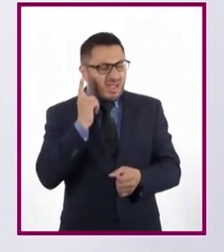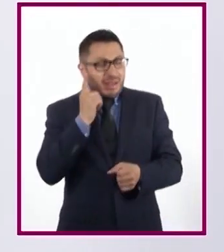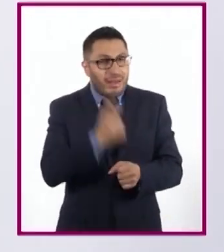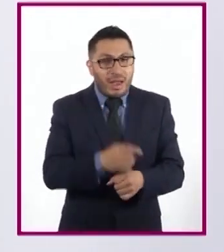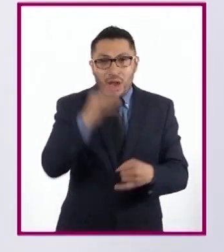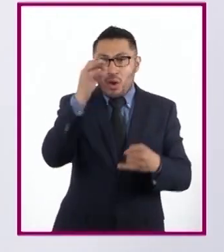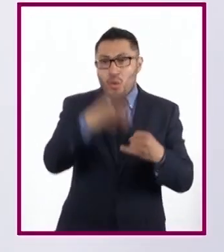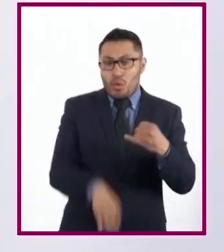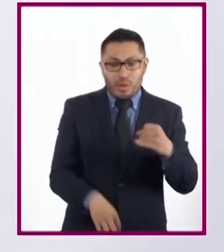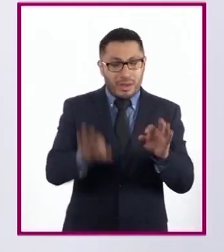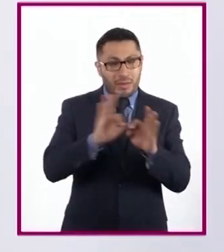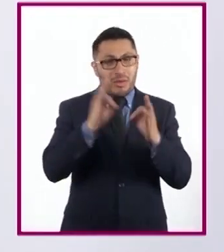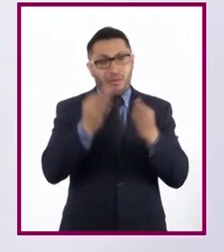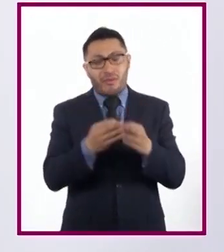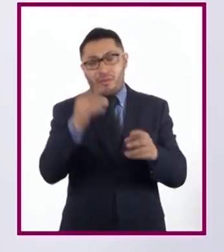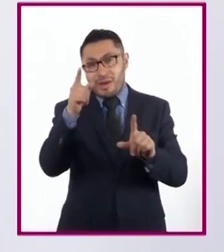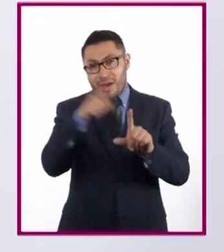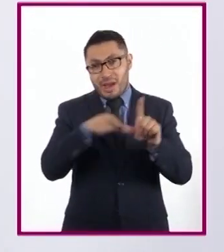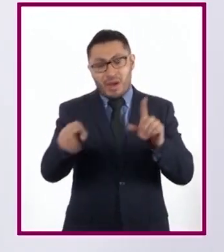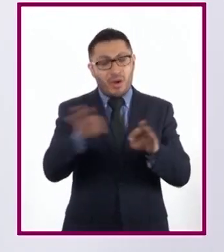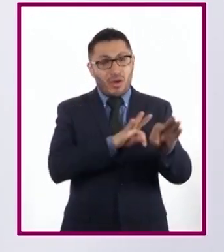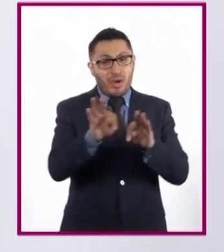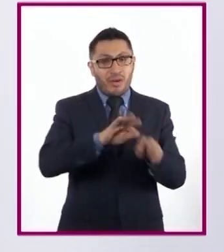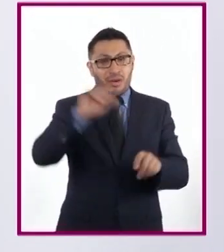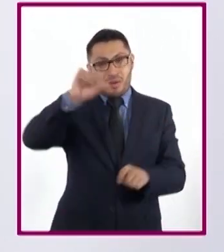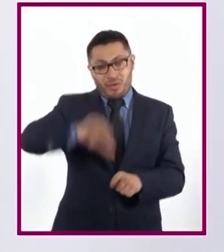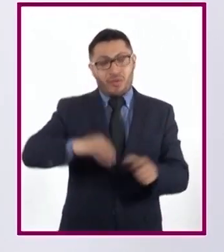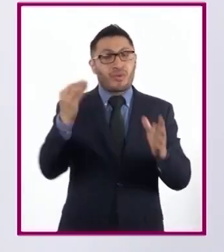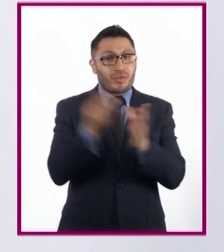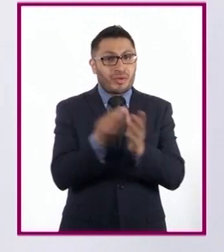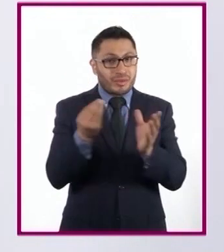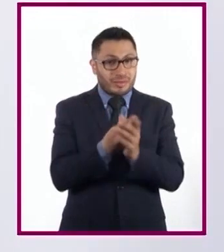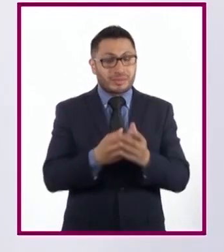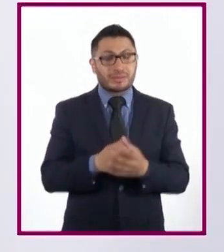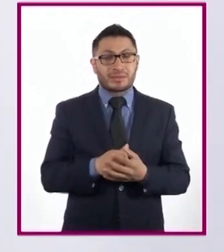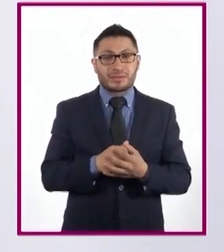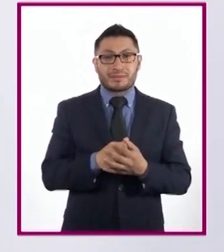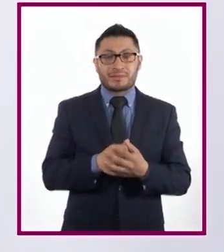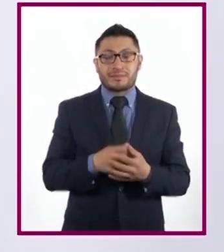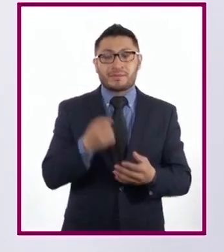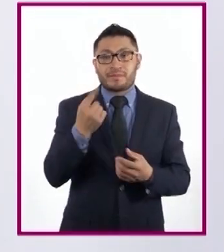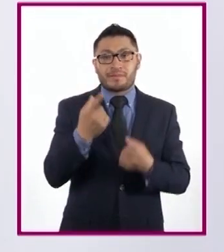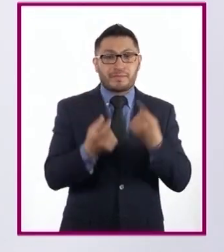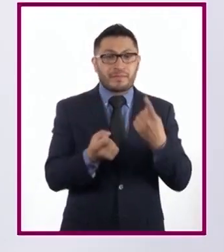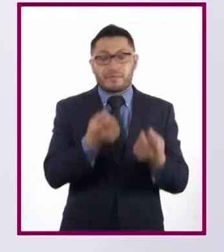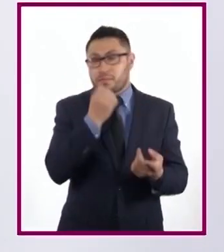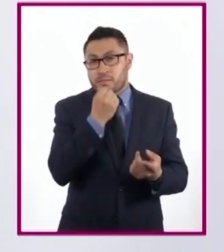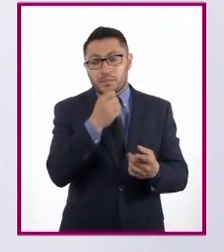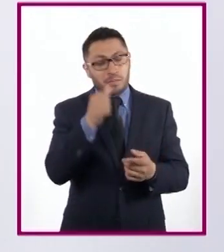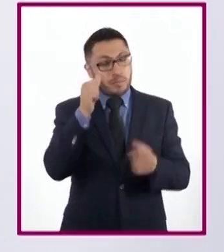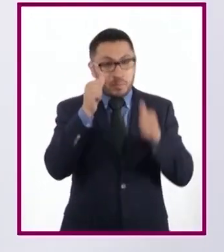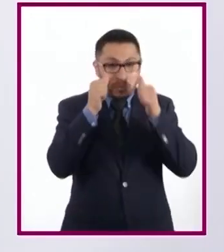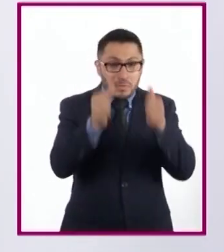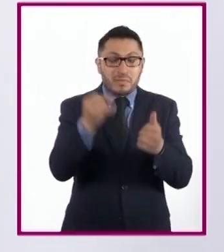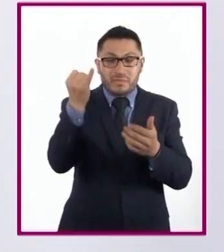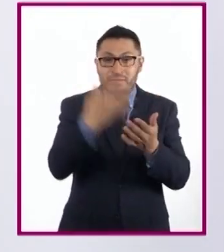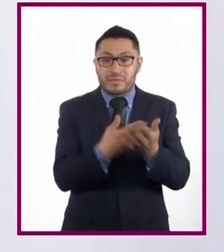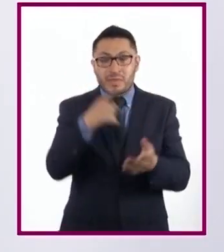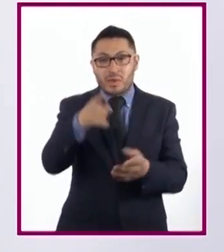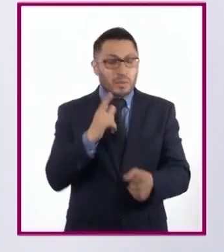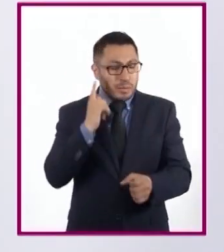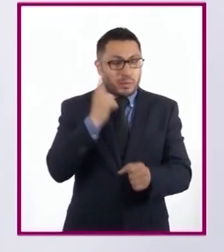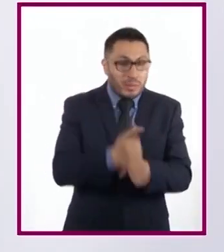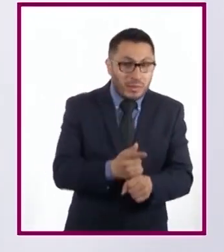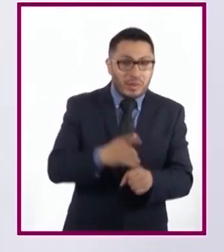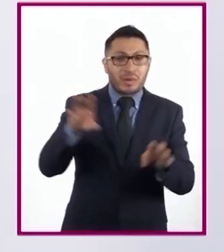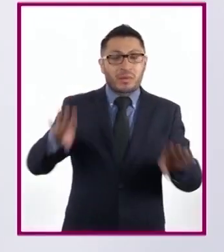el último tipo de ángulo con el que trabajaremos en esta sesión. Les daremos unos segundos para que observen la imagen y traten de encontrar